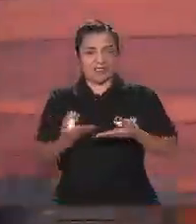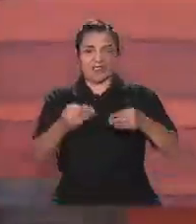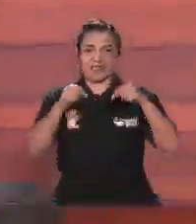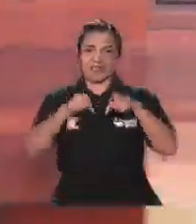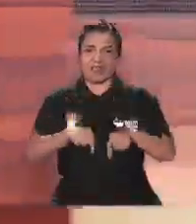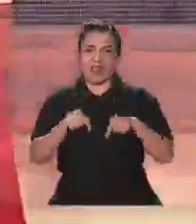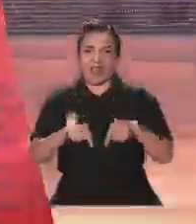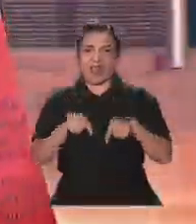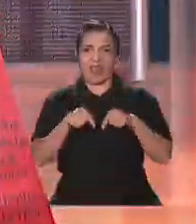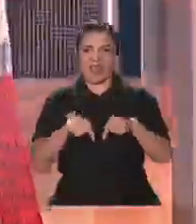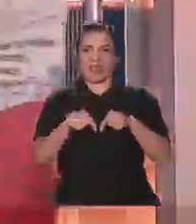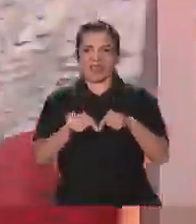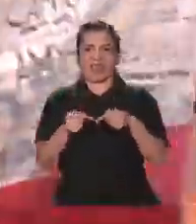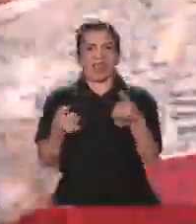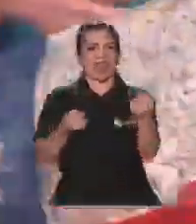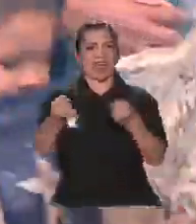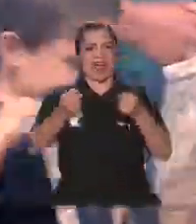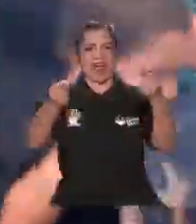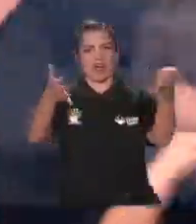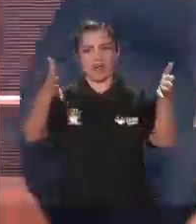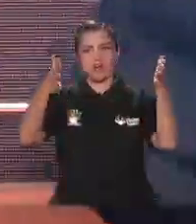una caravana de camiones